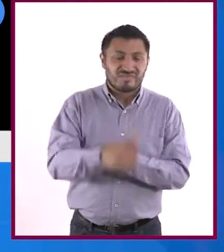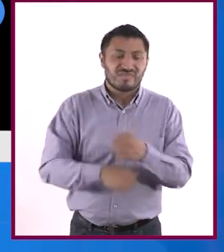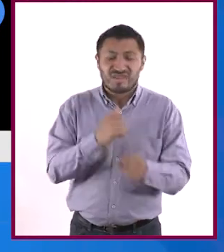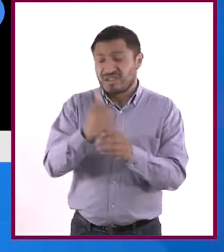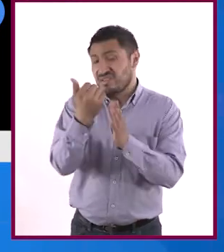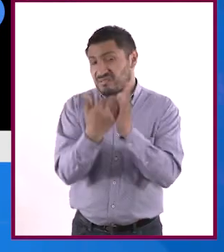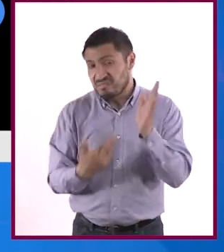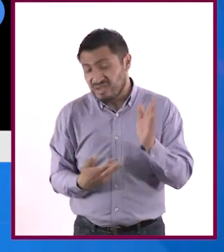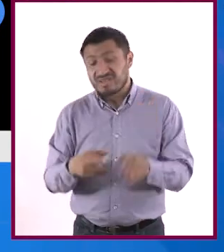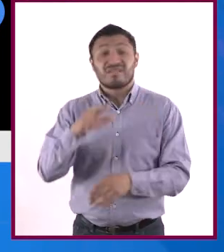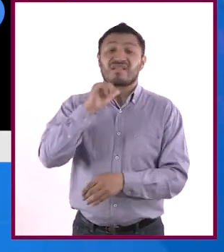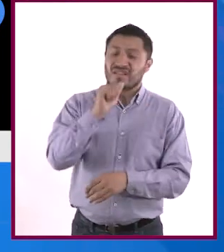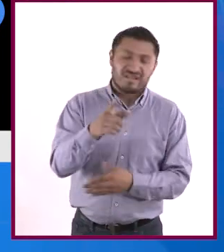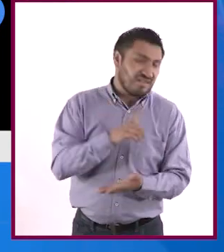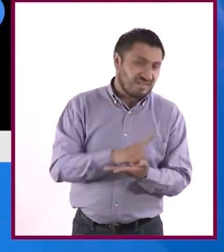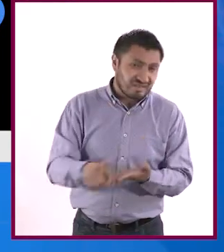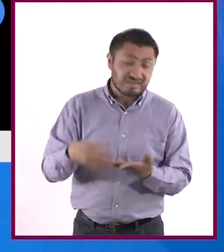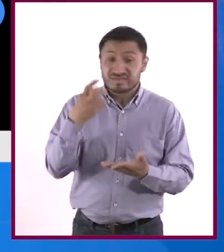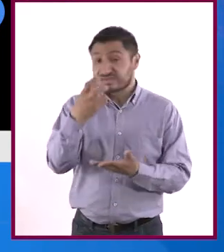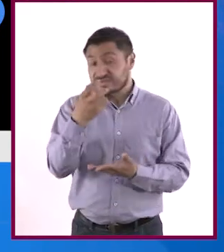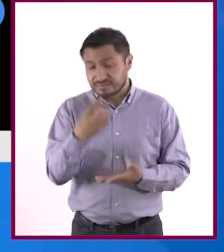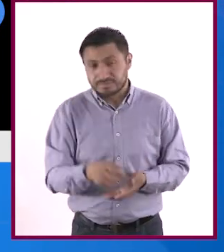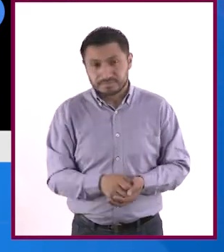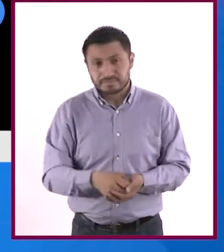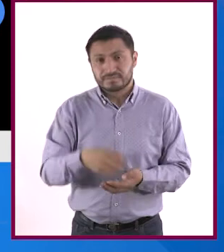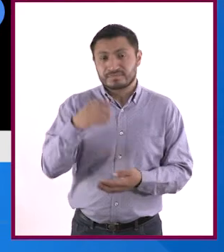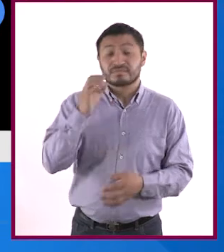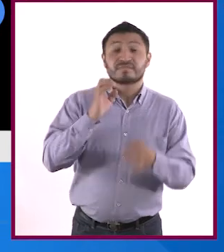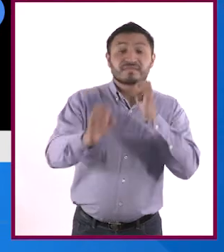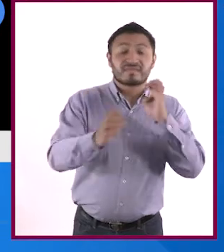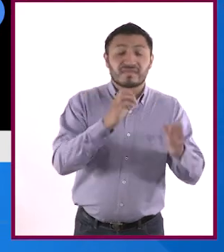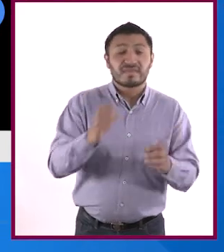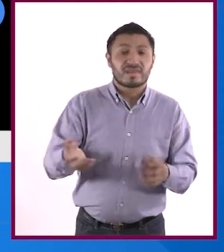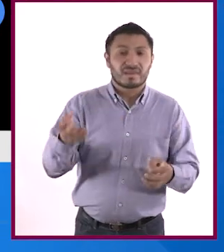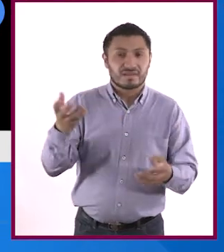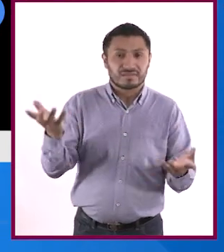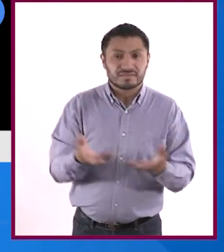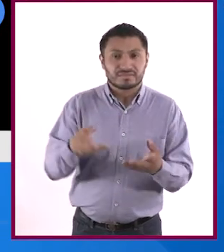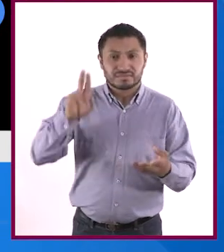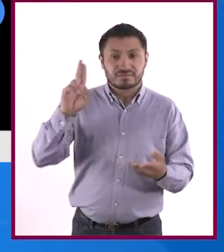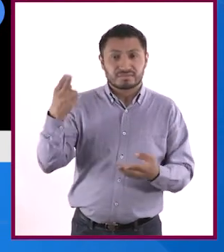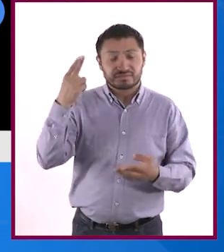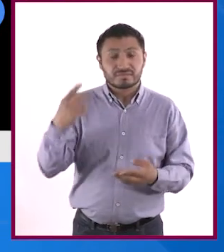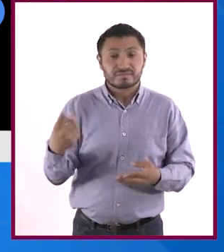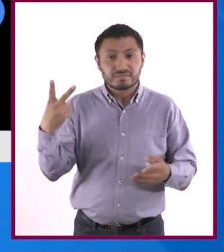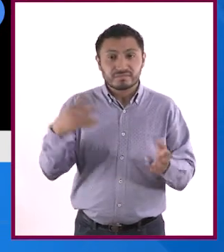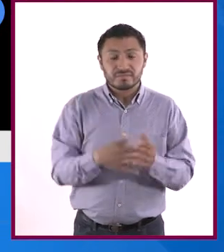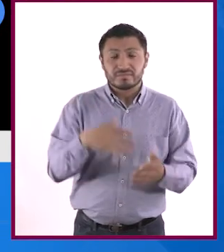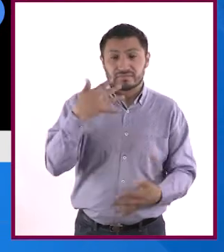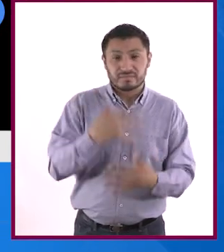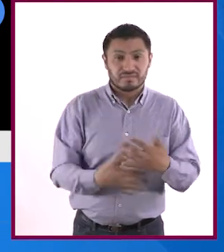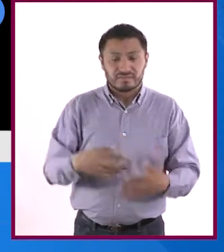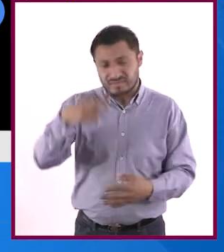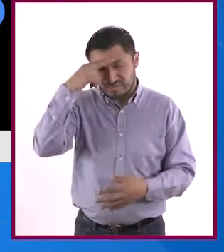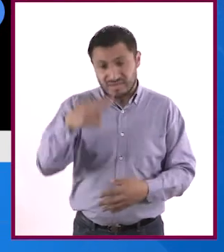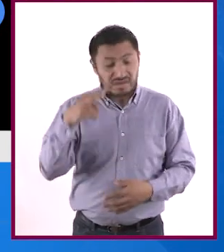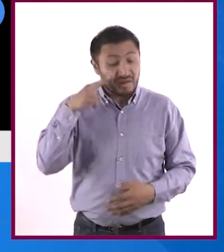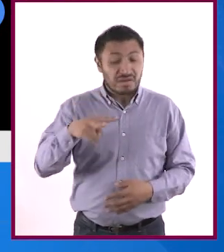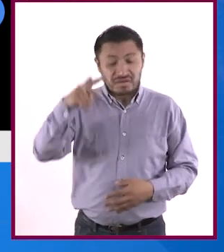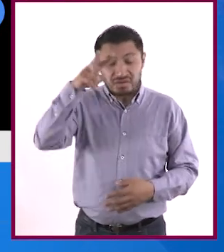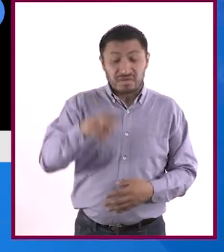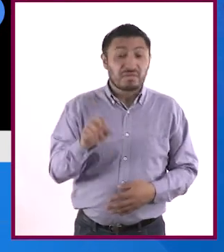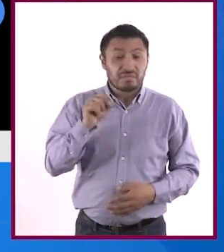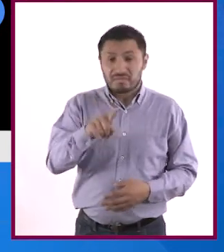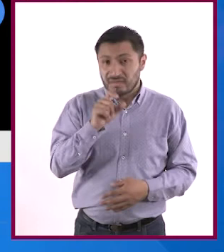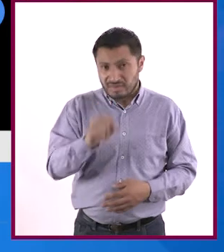aquí valdría la pena hacer referencia a una encuesta que hizo la UNAM. La última versión fue en 2015, que se llama Los mexicanos vistos por sí mismos.